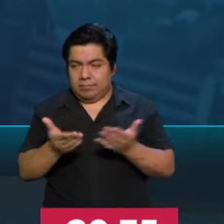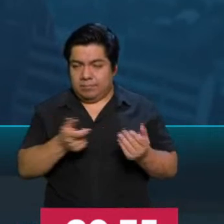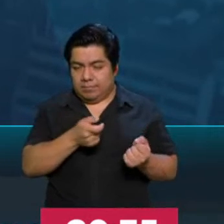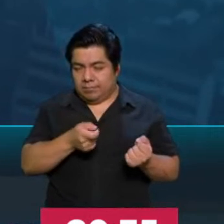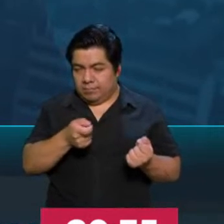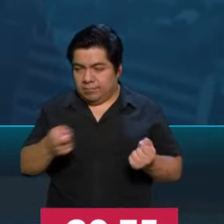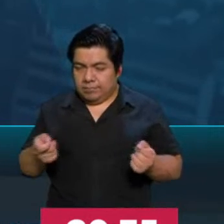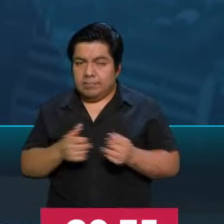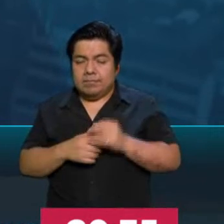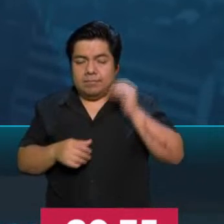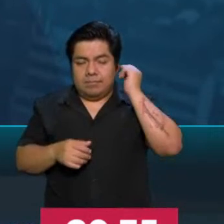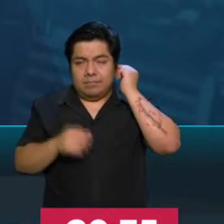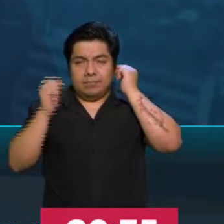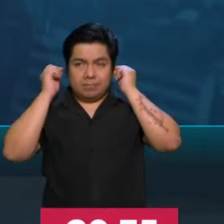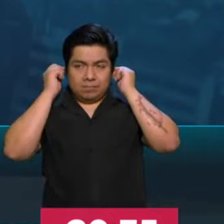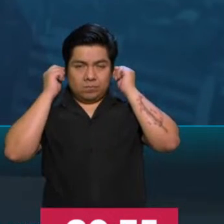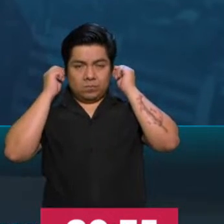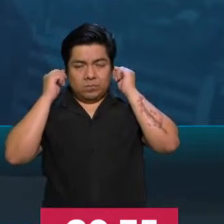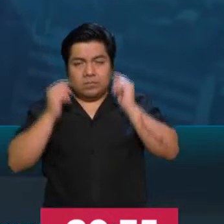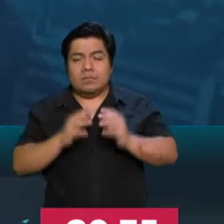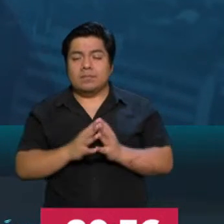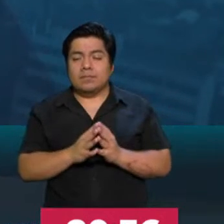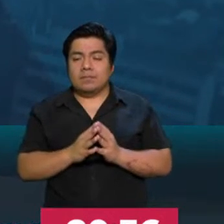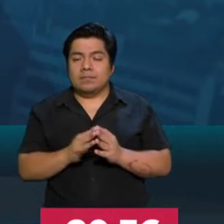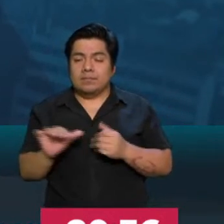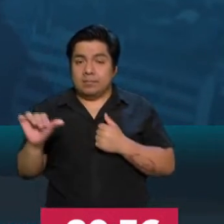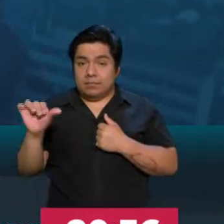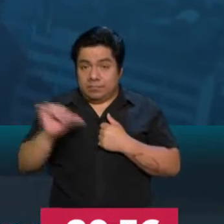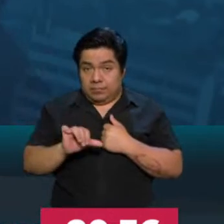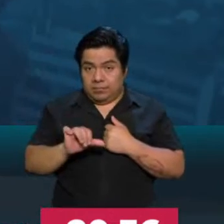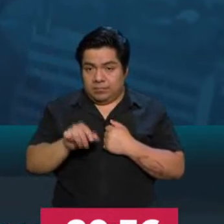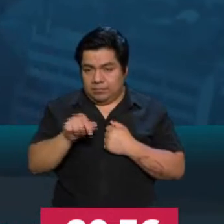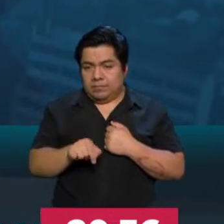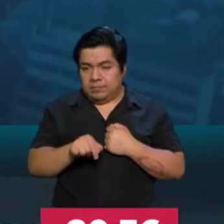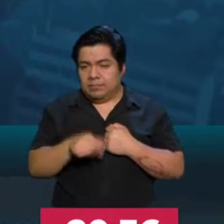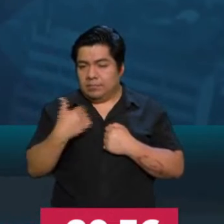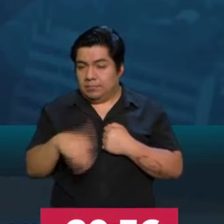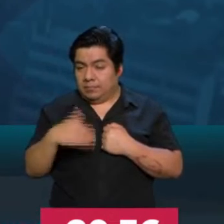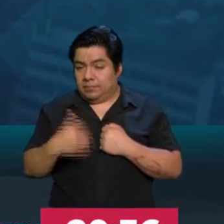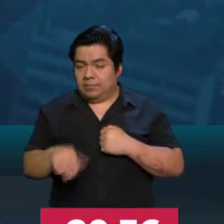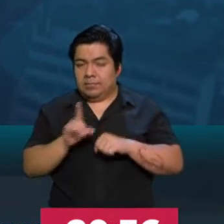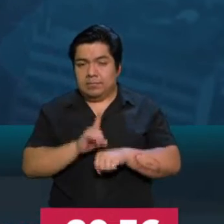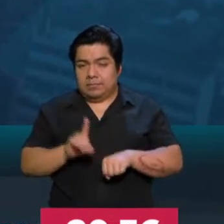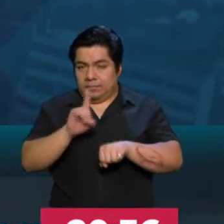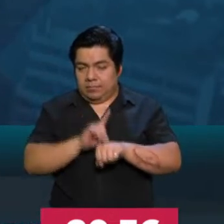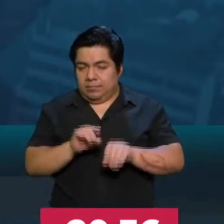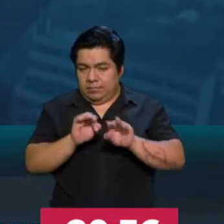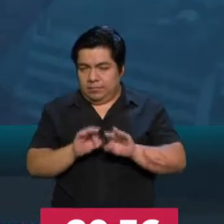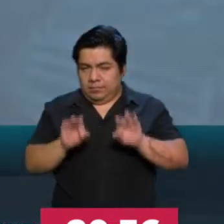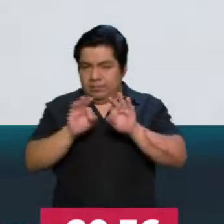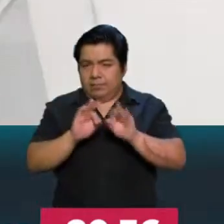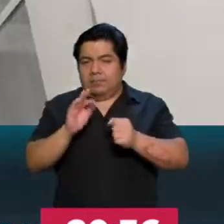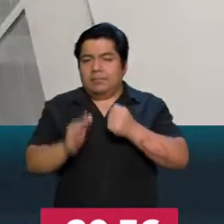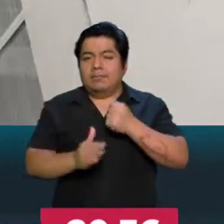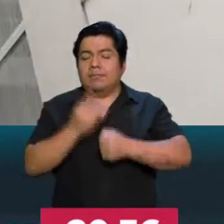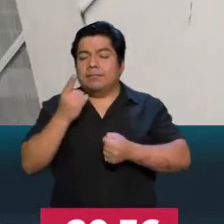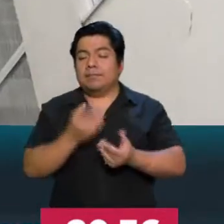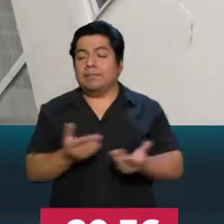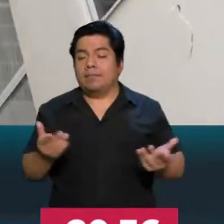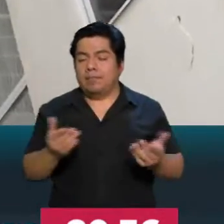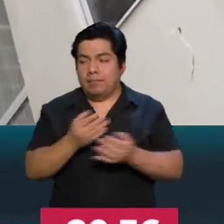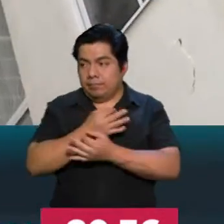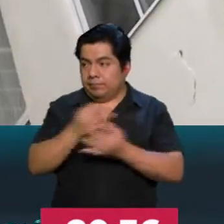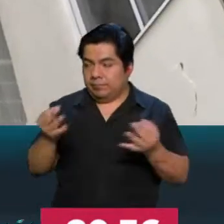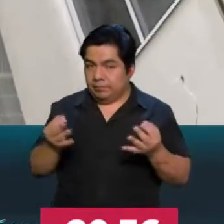pues creemos que el día de hoy es un día muy importante porque se ha hecho un anuncio clave